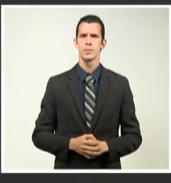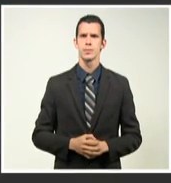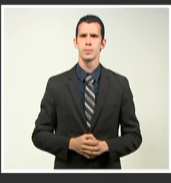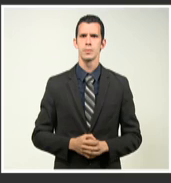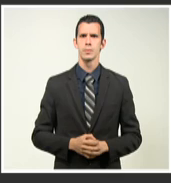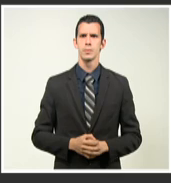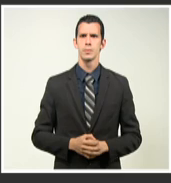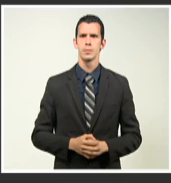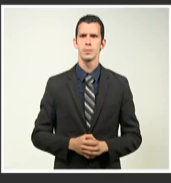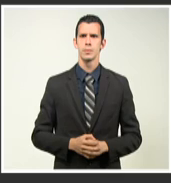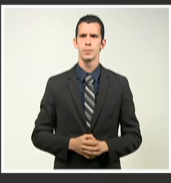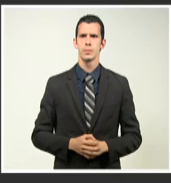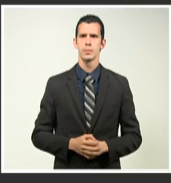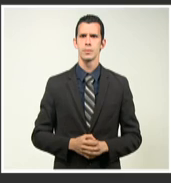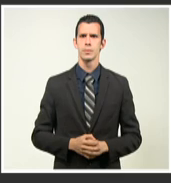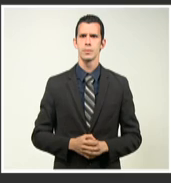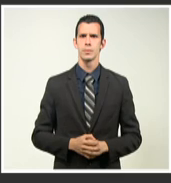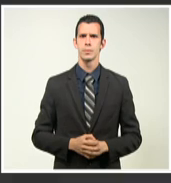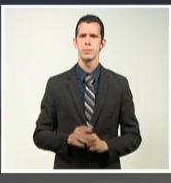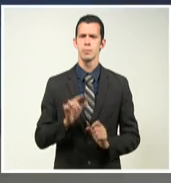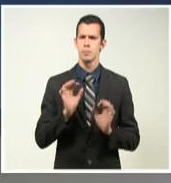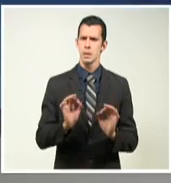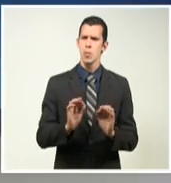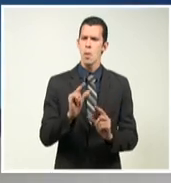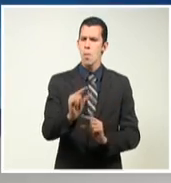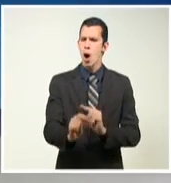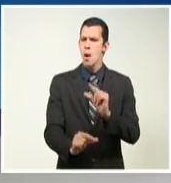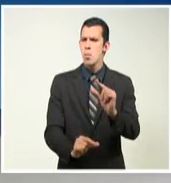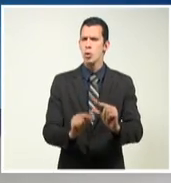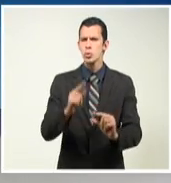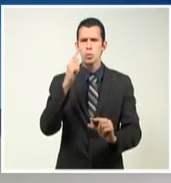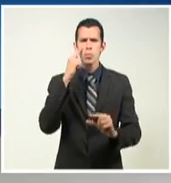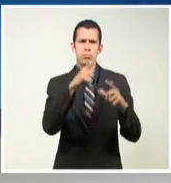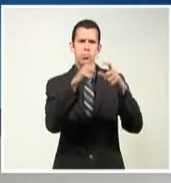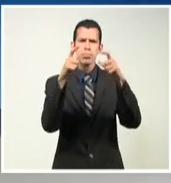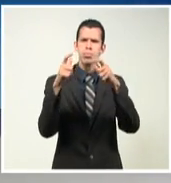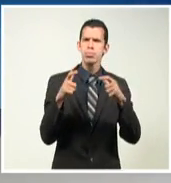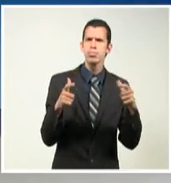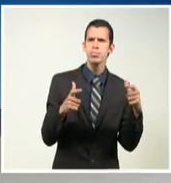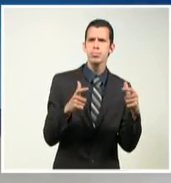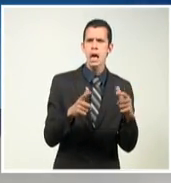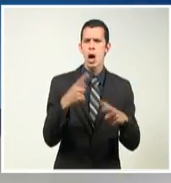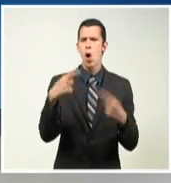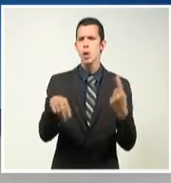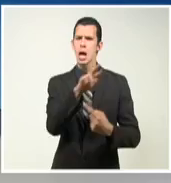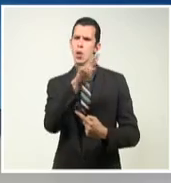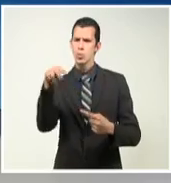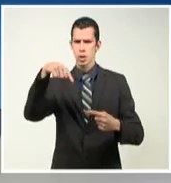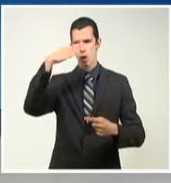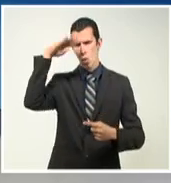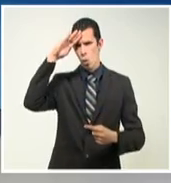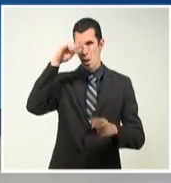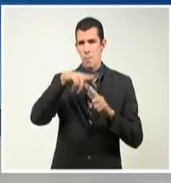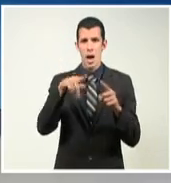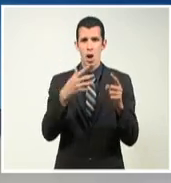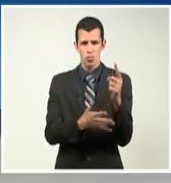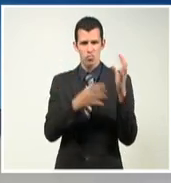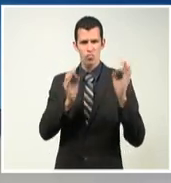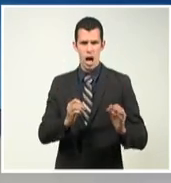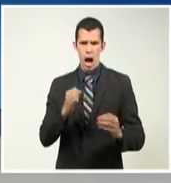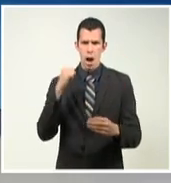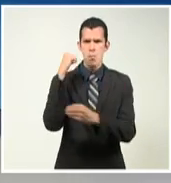esta contrarrevolución que no están en Cuba, que encuentran nicho lamentablemente en determinadas personas,